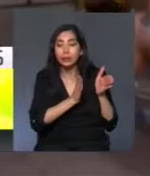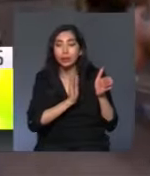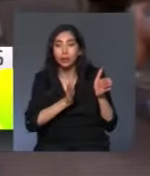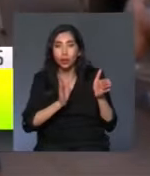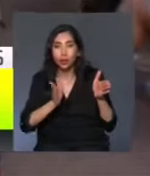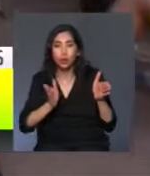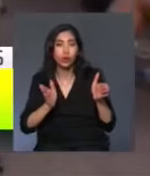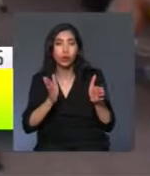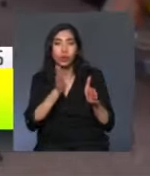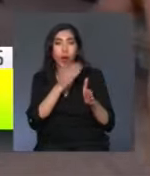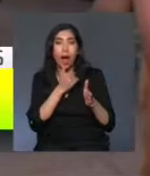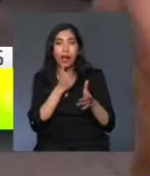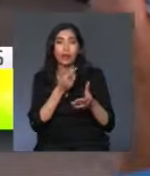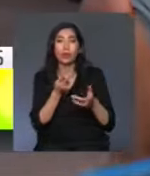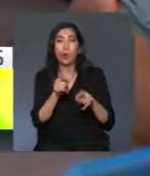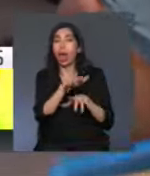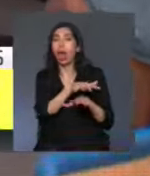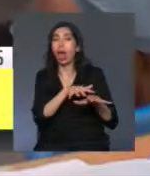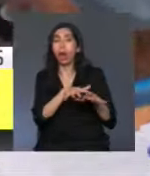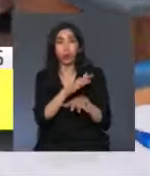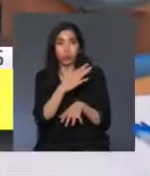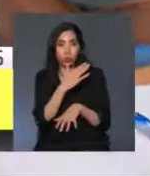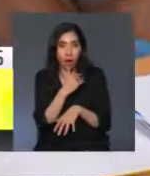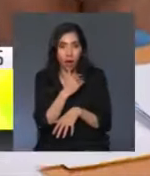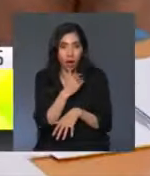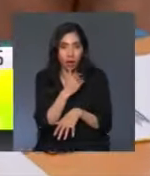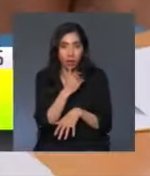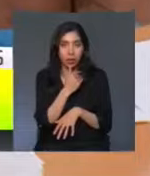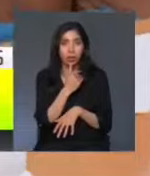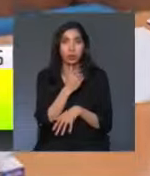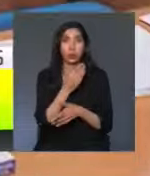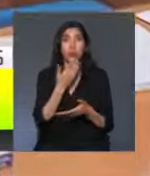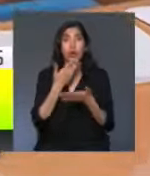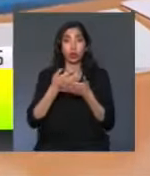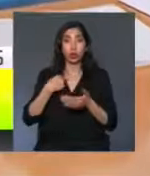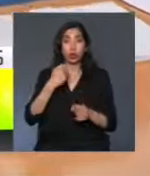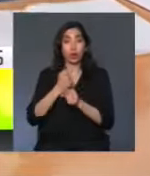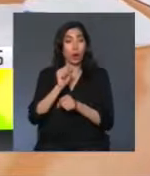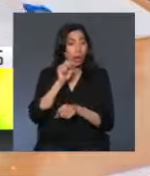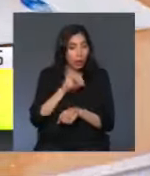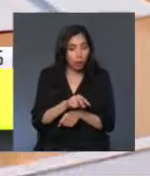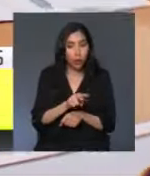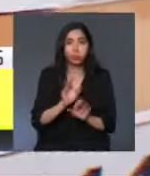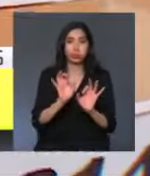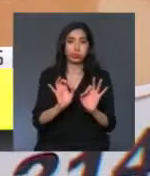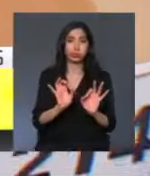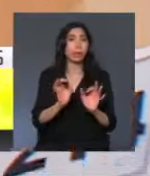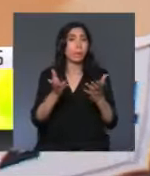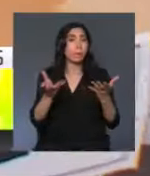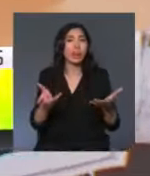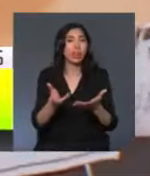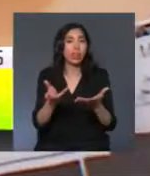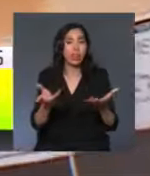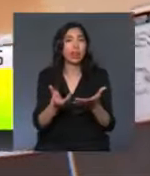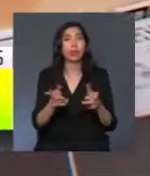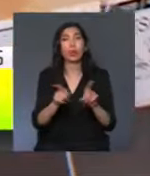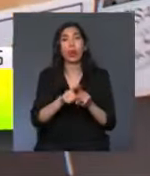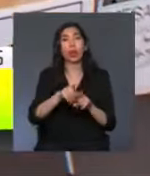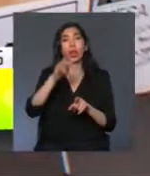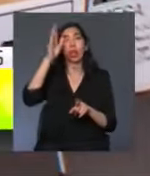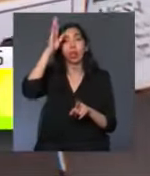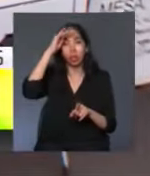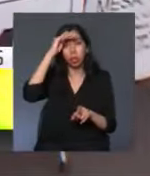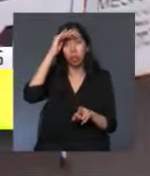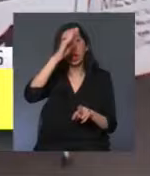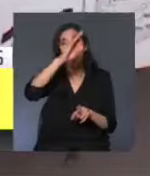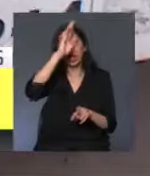aquí. Y la verdad que mientras cuando uno está dentro del proceso se da cuenta que es espectacular. El tema es que es súper burocrático por lo mismo. Es